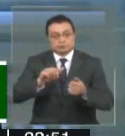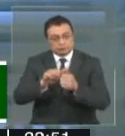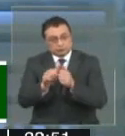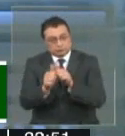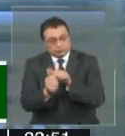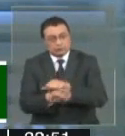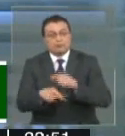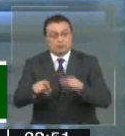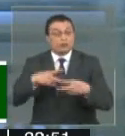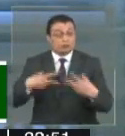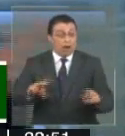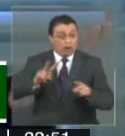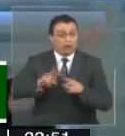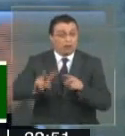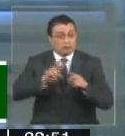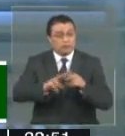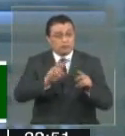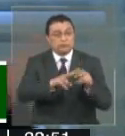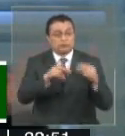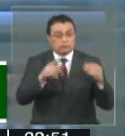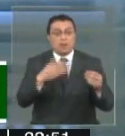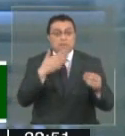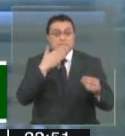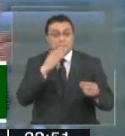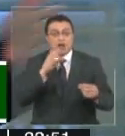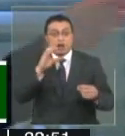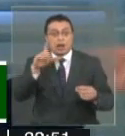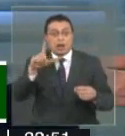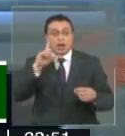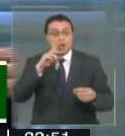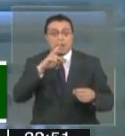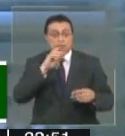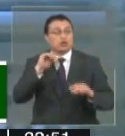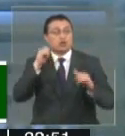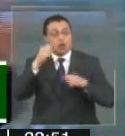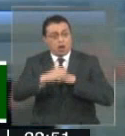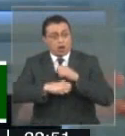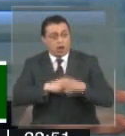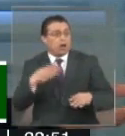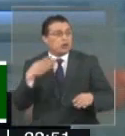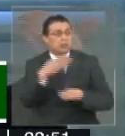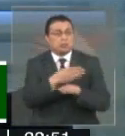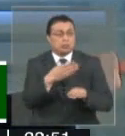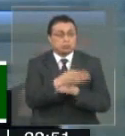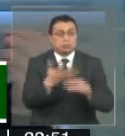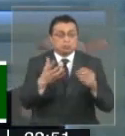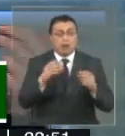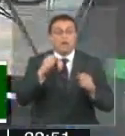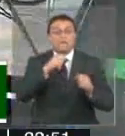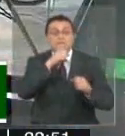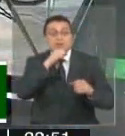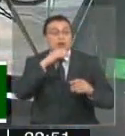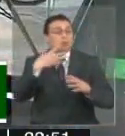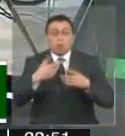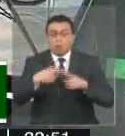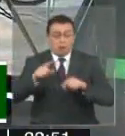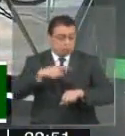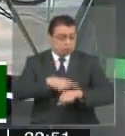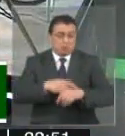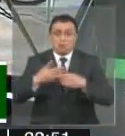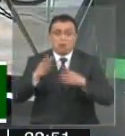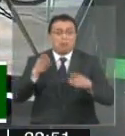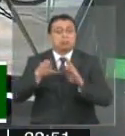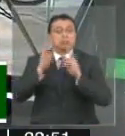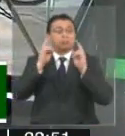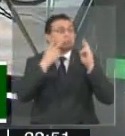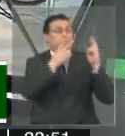hizo, y hoy día es... Nosotros siempre nos llamamos el mejor cliente, viaja todo el año, sí. No tiene estacionalidad, le encanta ir contra la estación